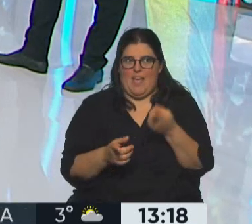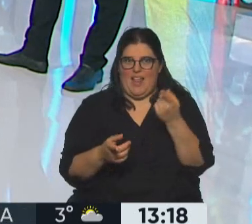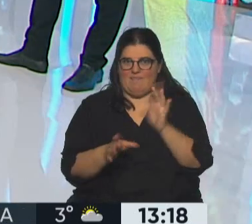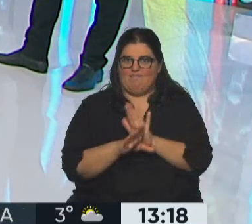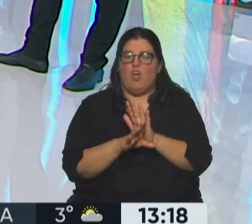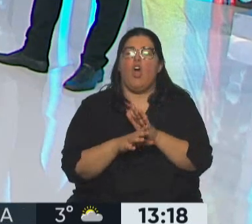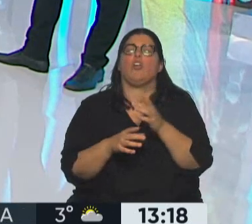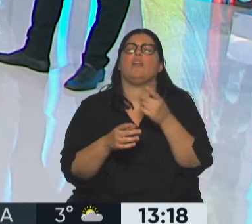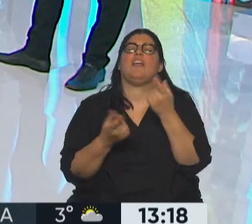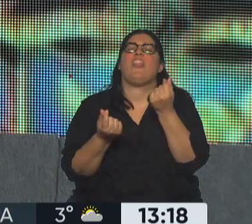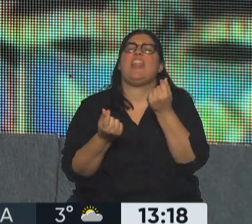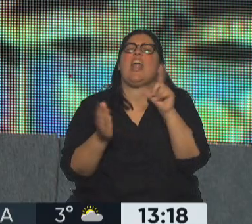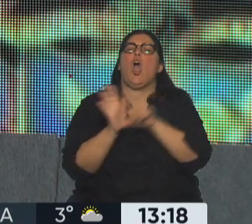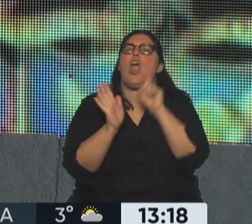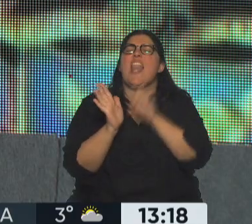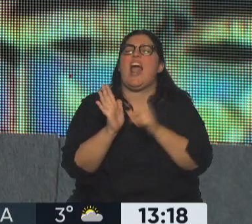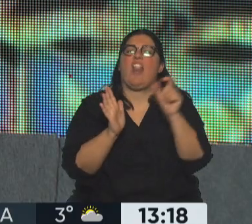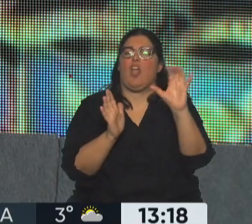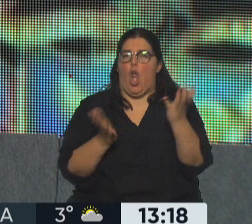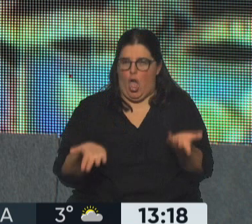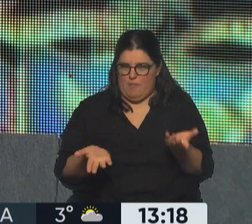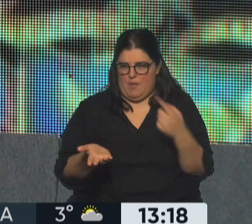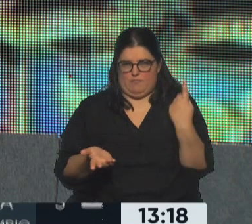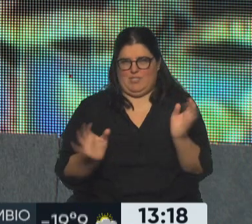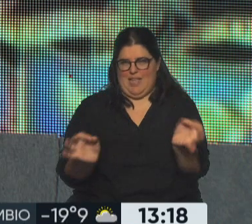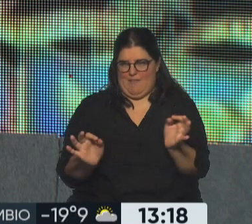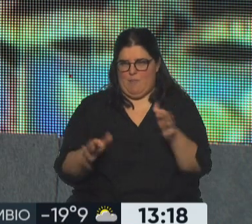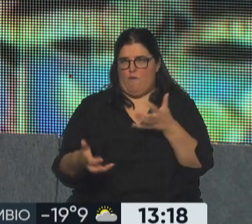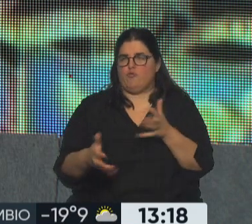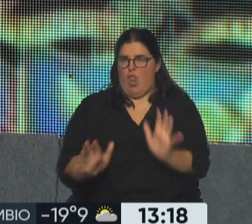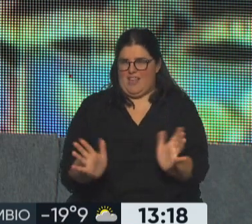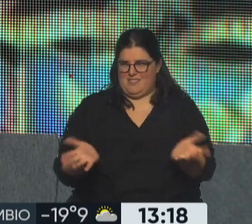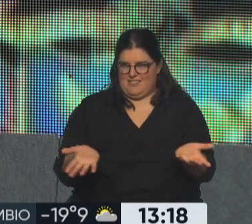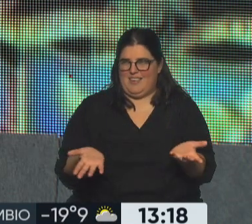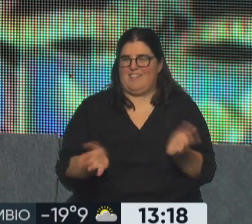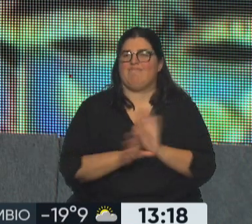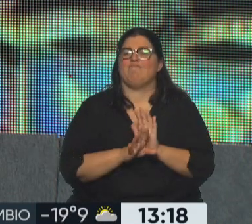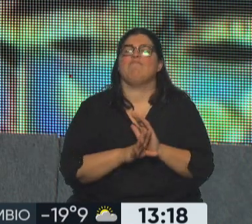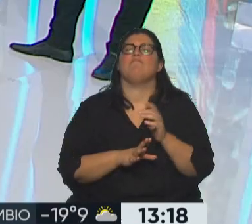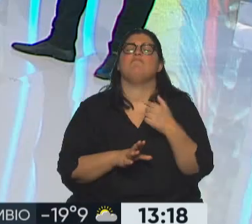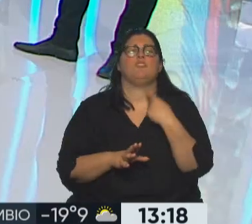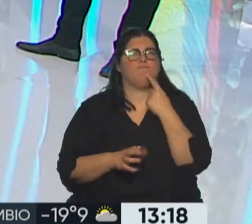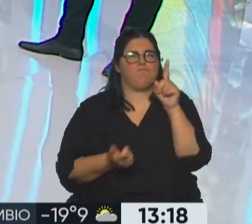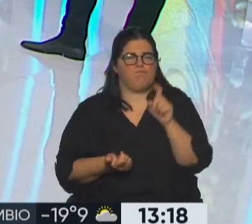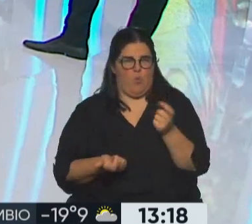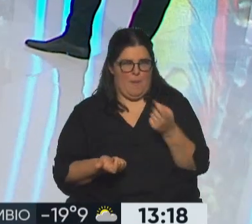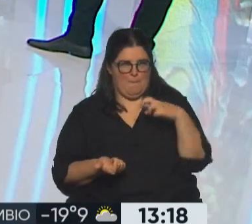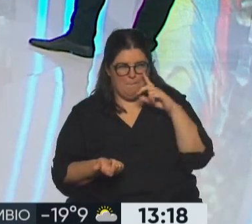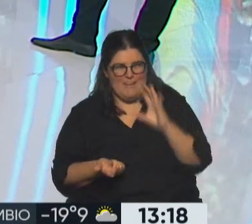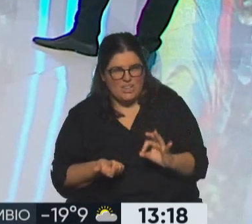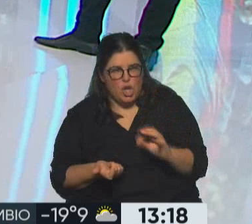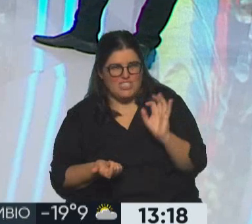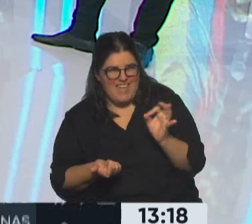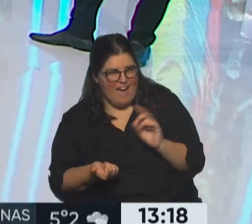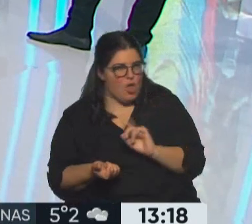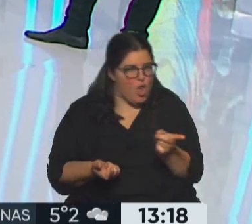acerca del dinero ilegal en Colombia, algo que por lo demás, digamos, sabemos que funciona así, ¿no? La pregunta en todo caso justamente es si Petro sabía y en qué medida,